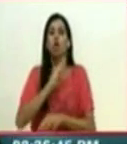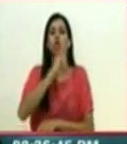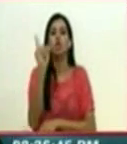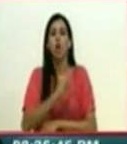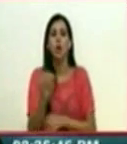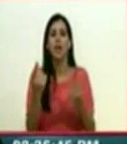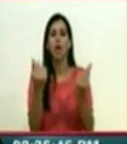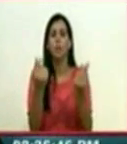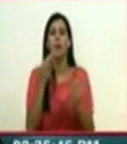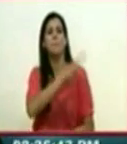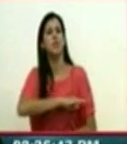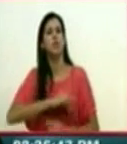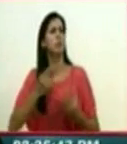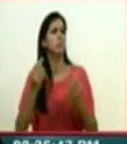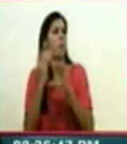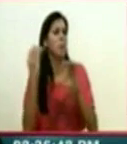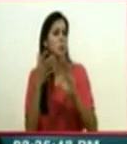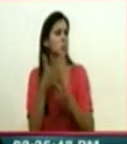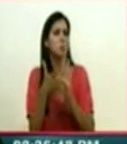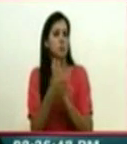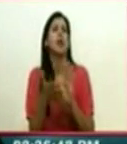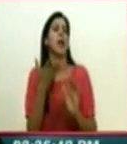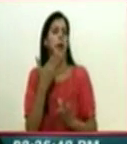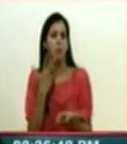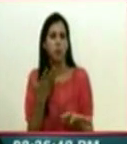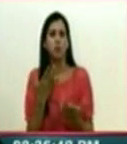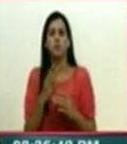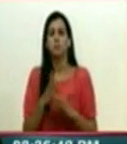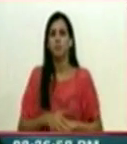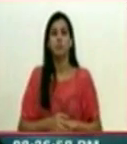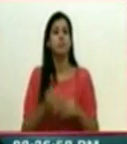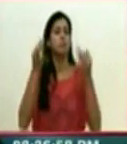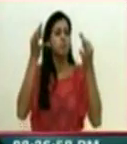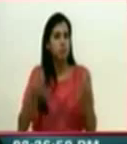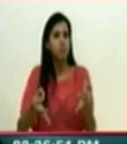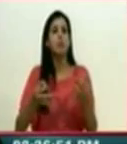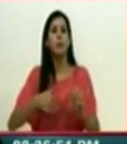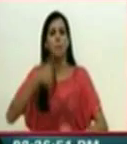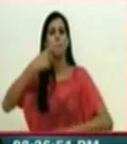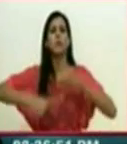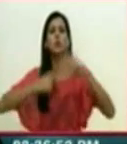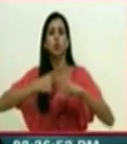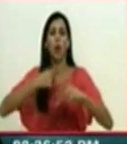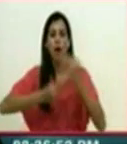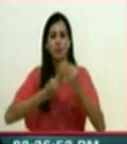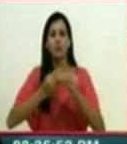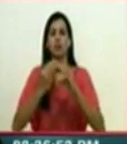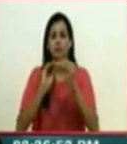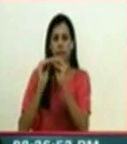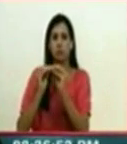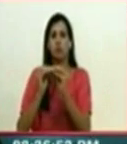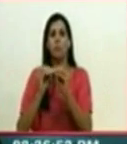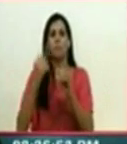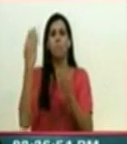económica de la misión transporte. Todo lo que es la zona económica que garantice la producción nacional de